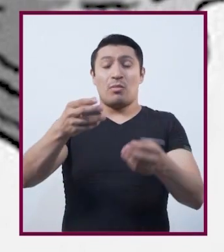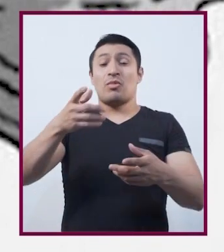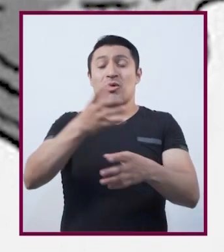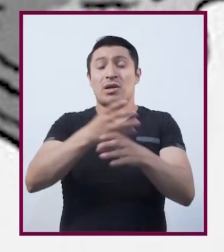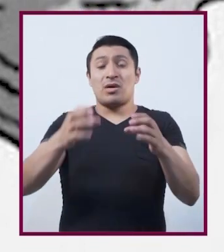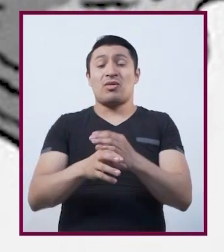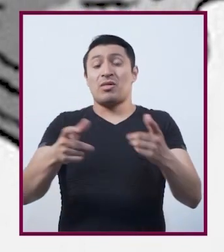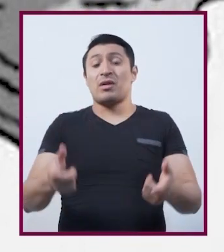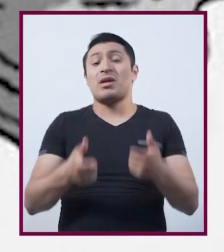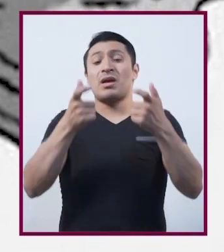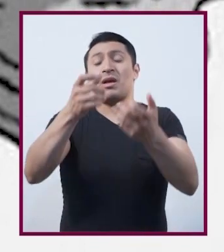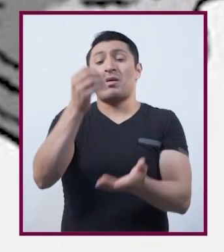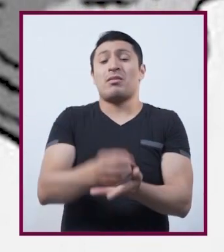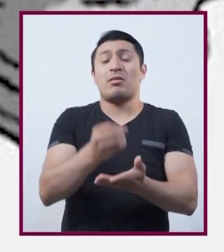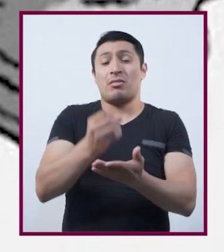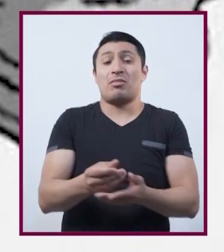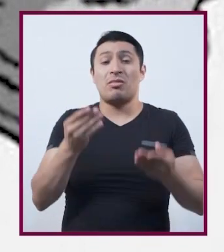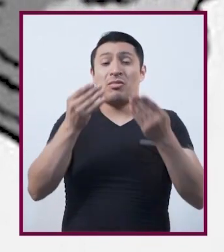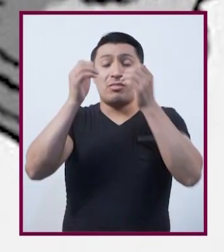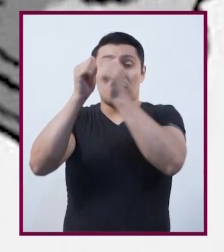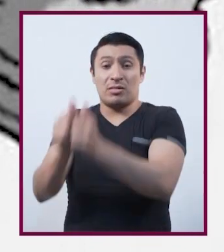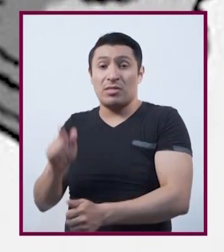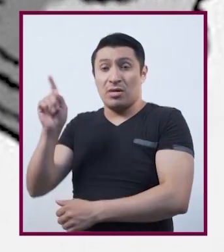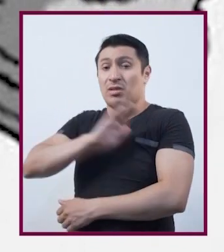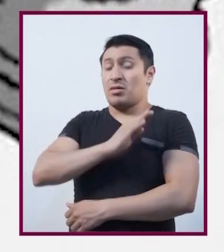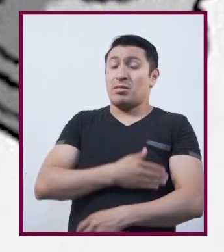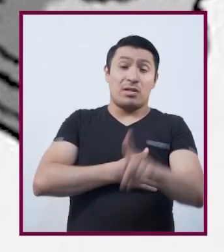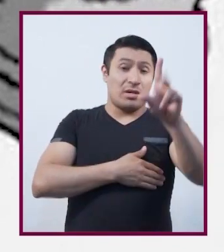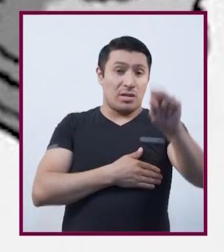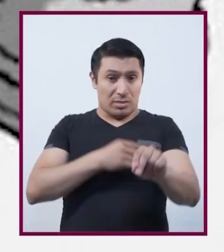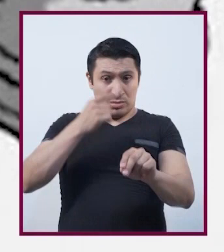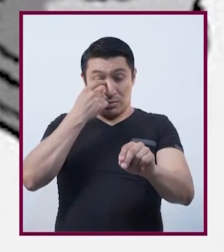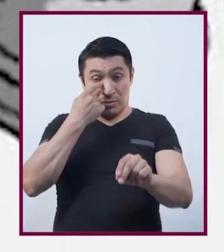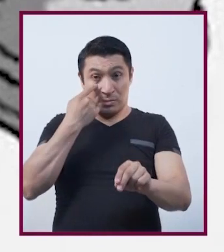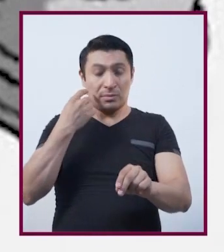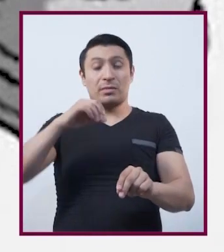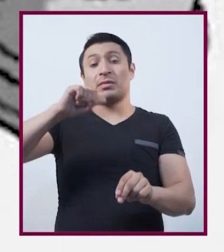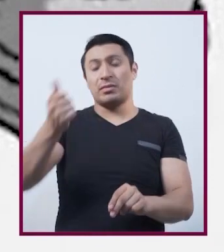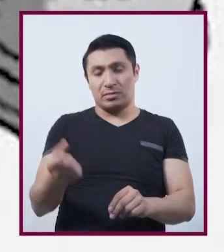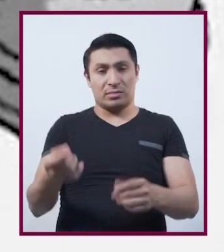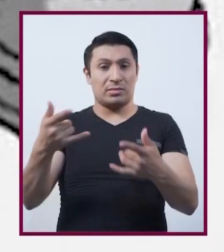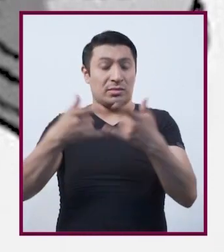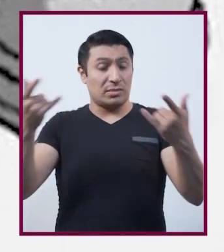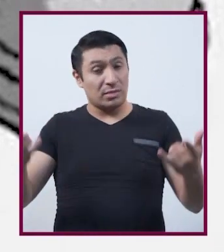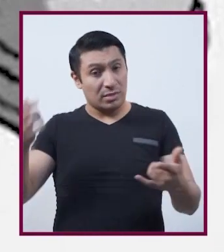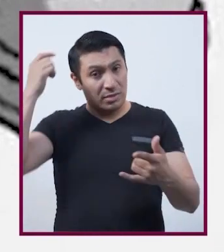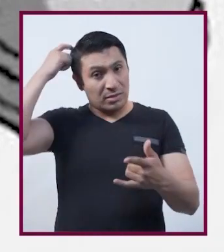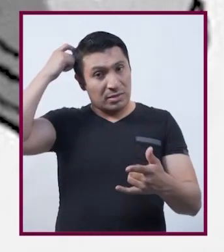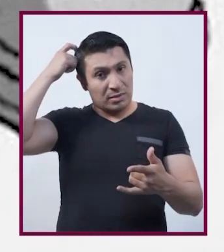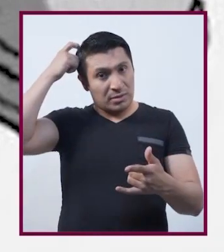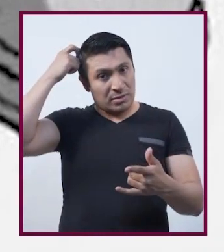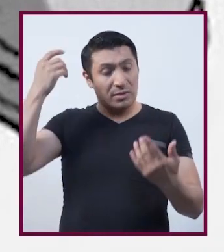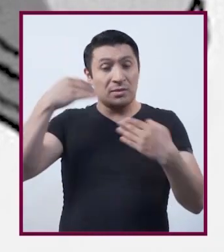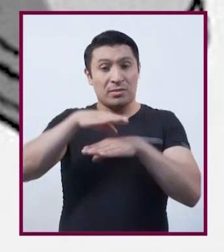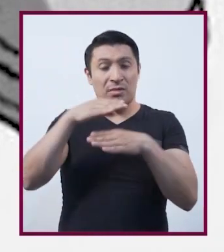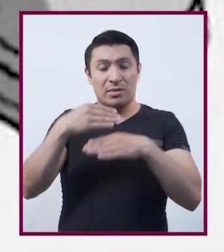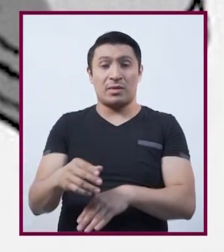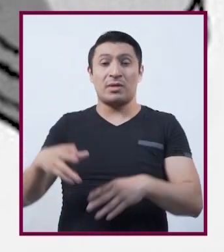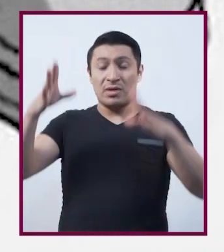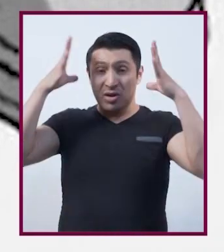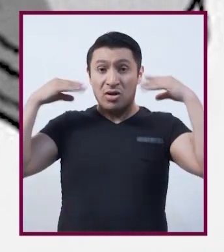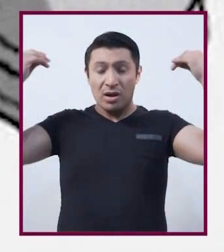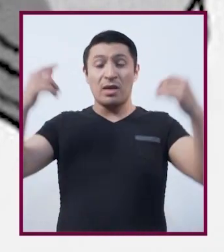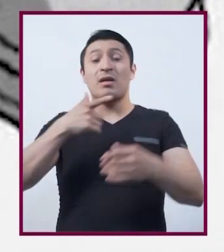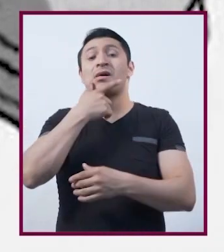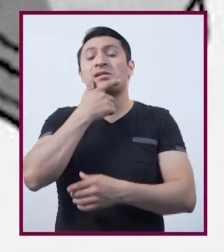metales extraídos de América estimularon el desarrollo económico de toda Europa. Empezaron a viajar intensivamente el oro,